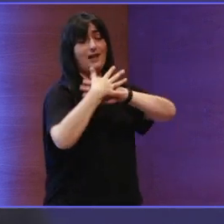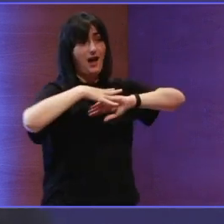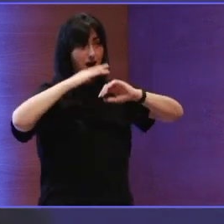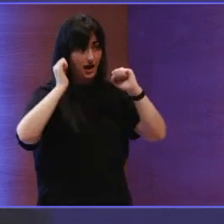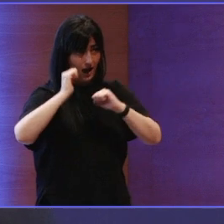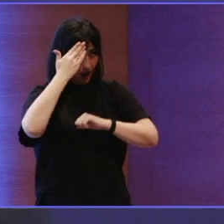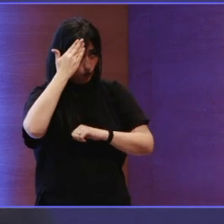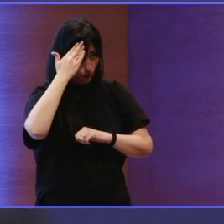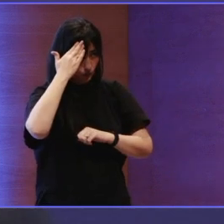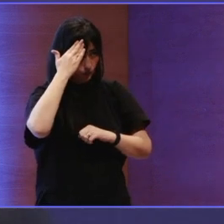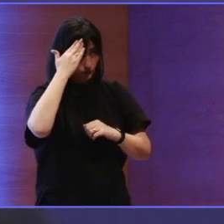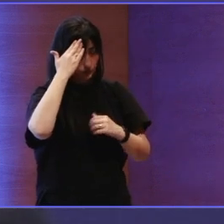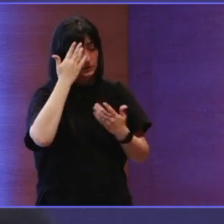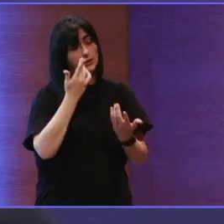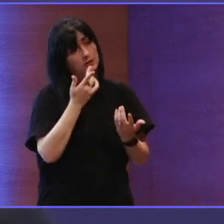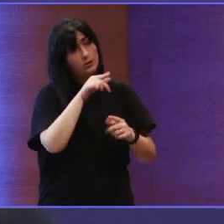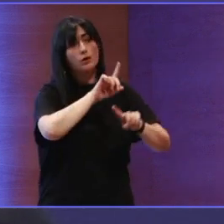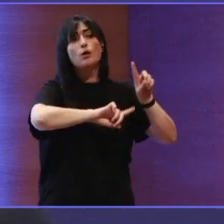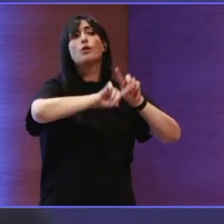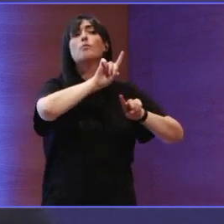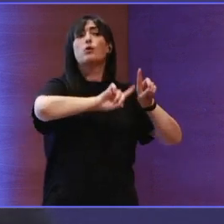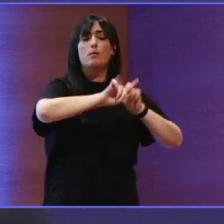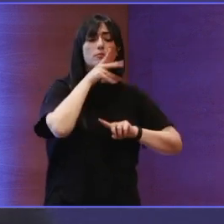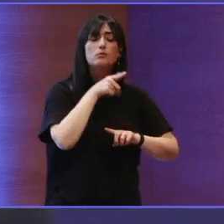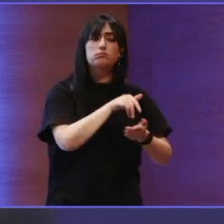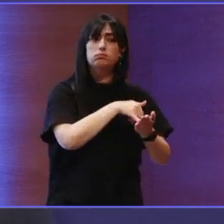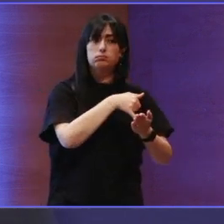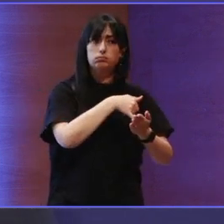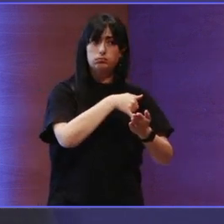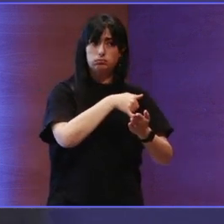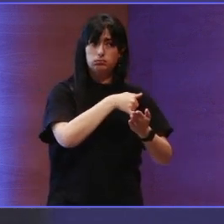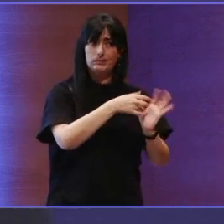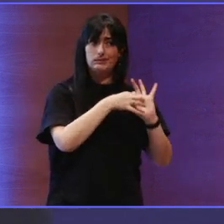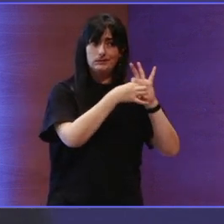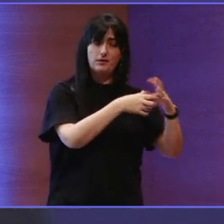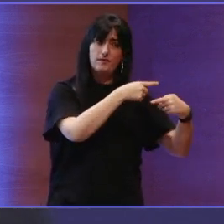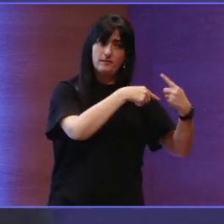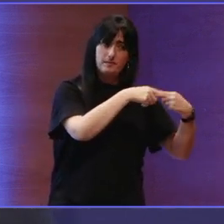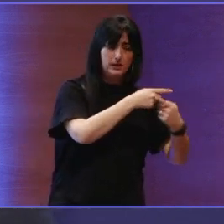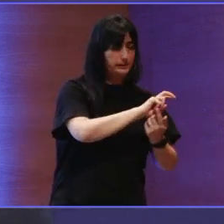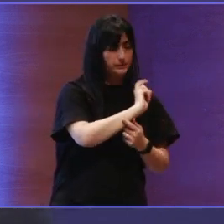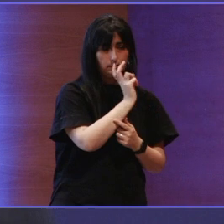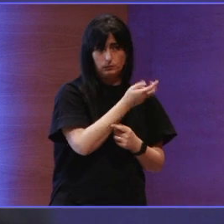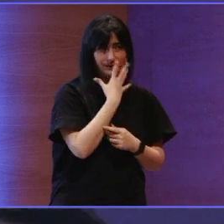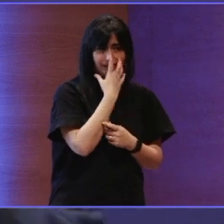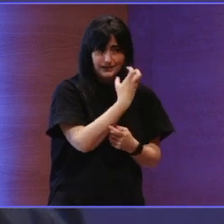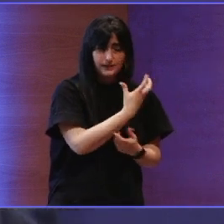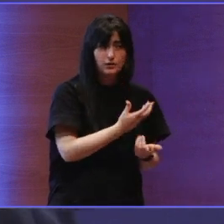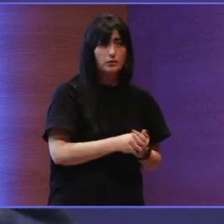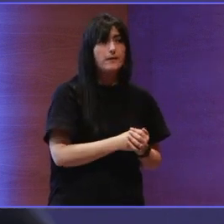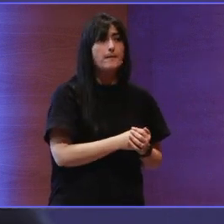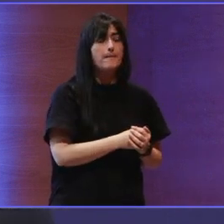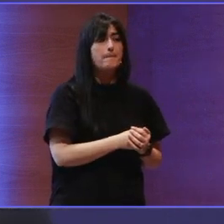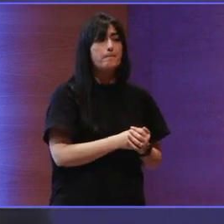eh con un problema de de fragilidad vincular familiar etcétera muy serio además